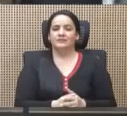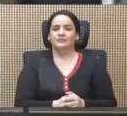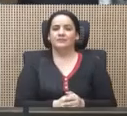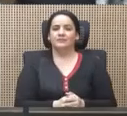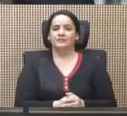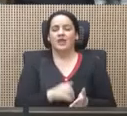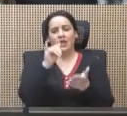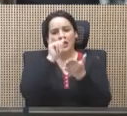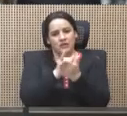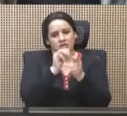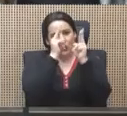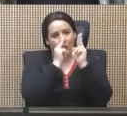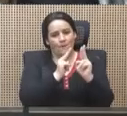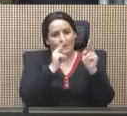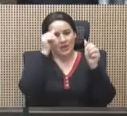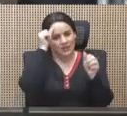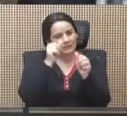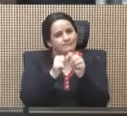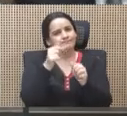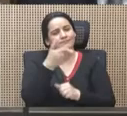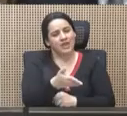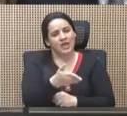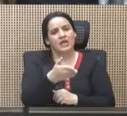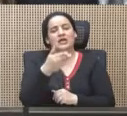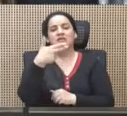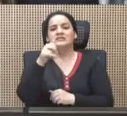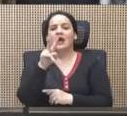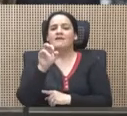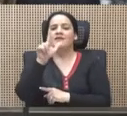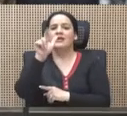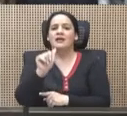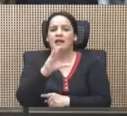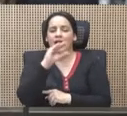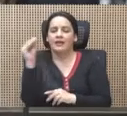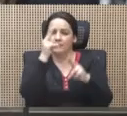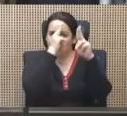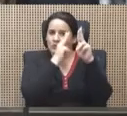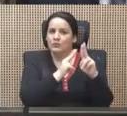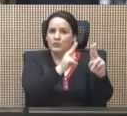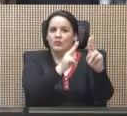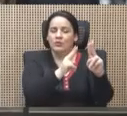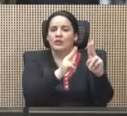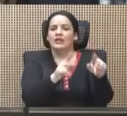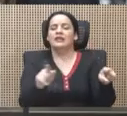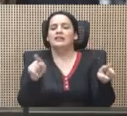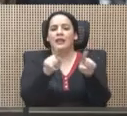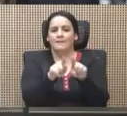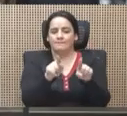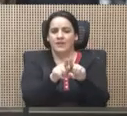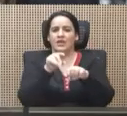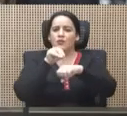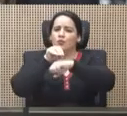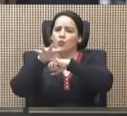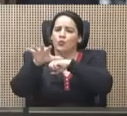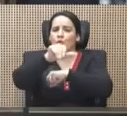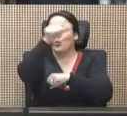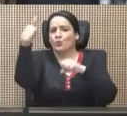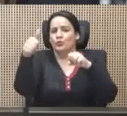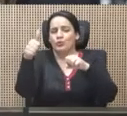Este homenaje a Chavela y este benemeritazgo también toca las latitudes de otros mundos, pero